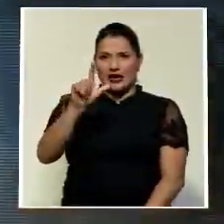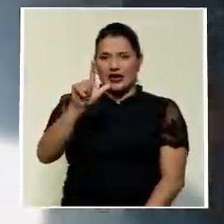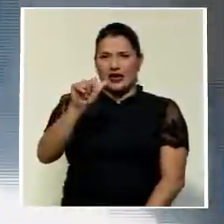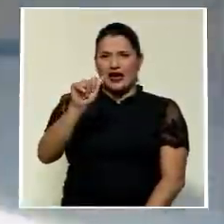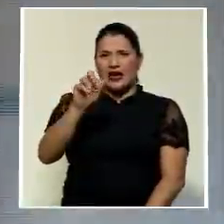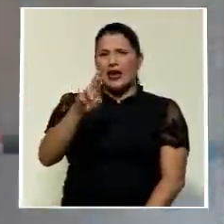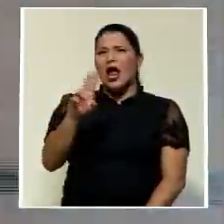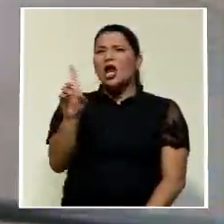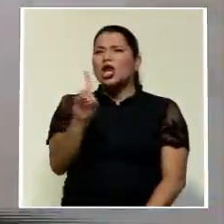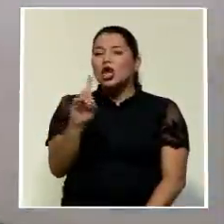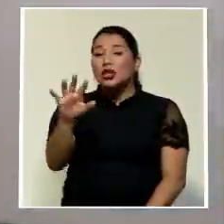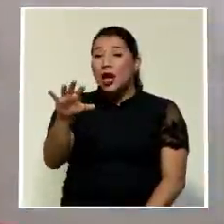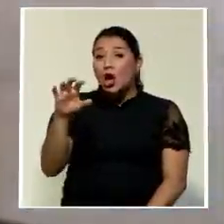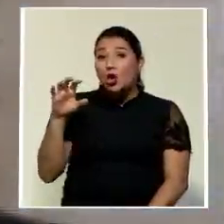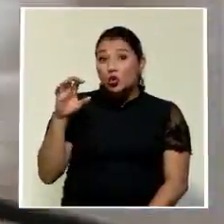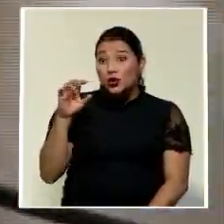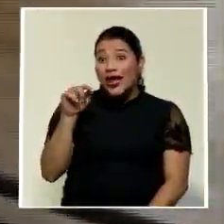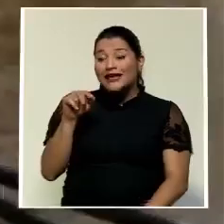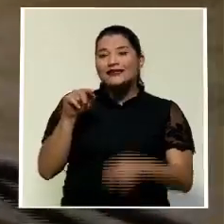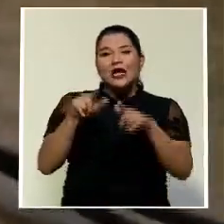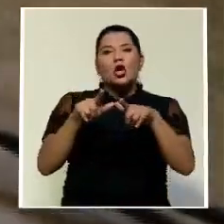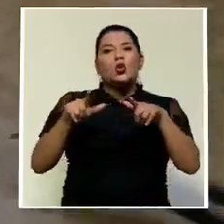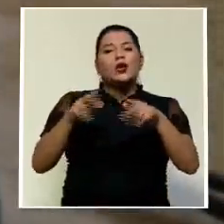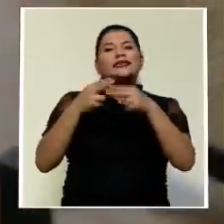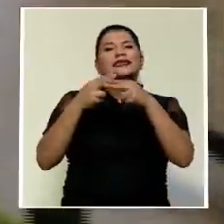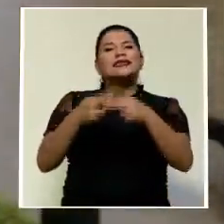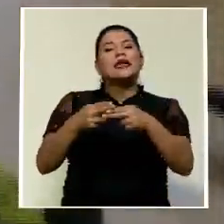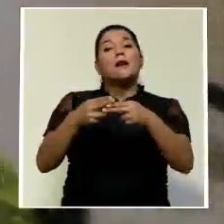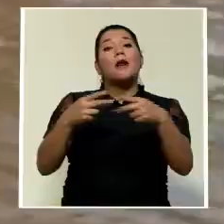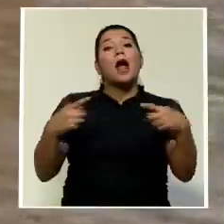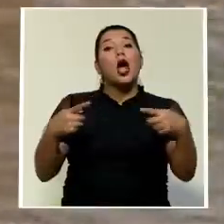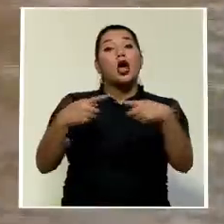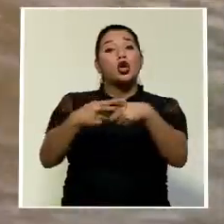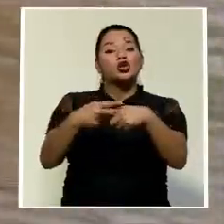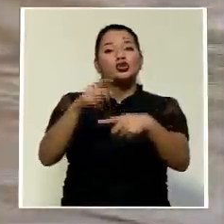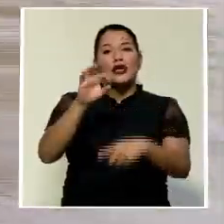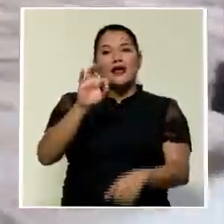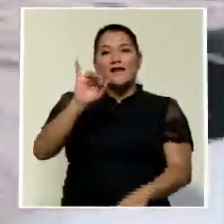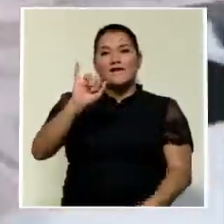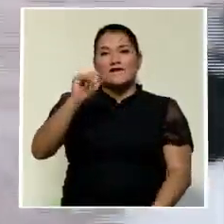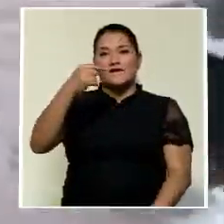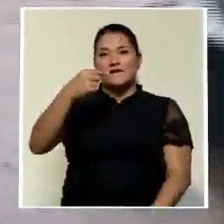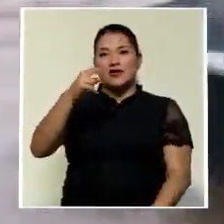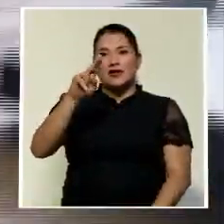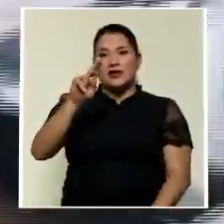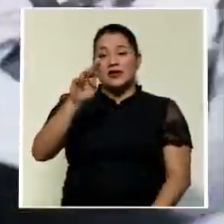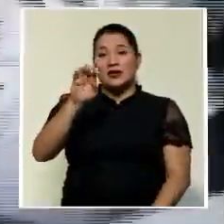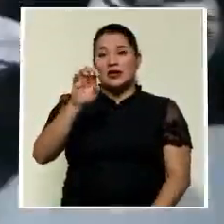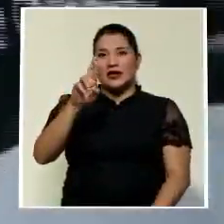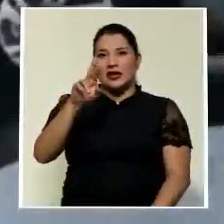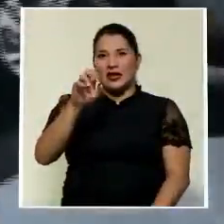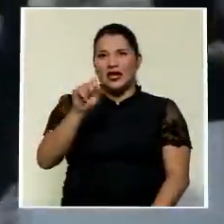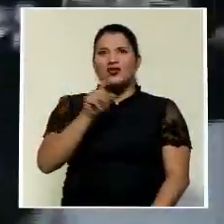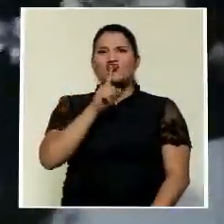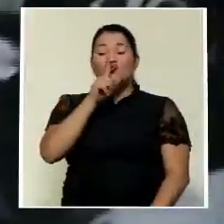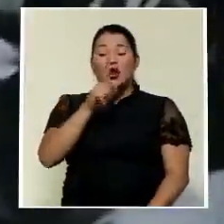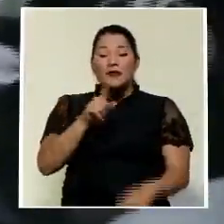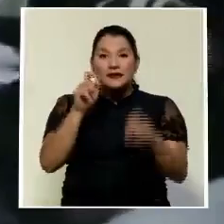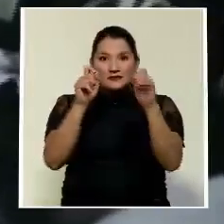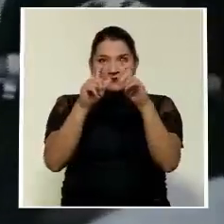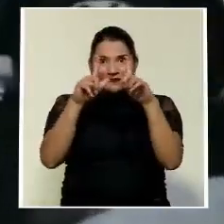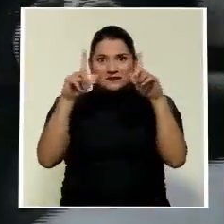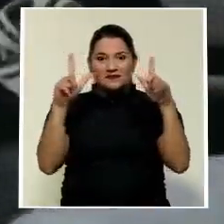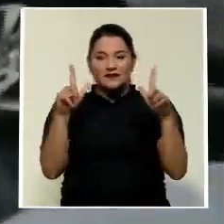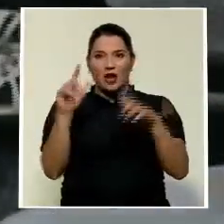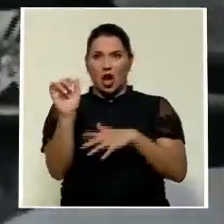en la intersección conocida como el cruce de los Figueres, y es impresionante la manera en que